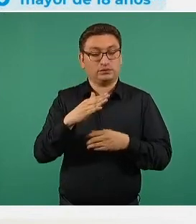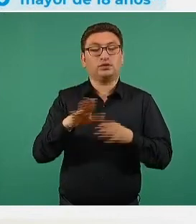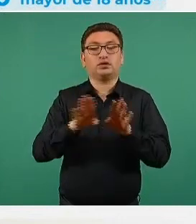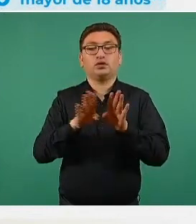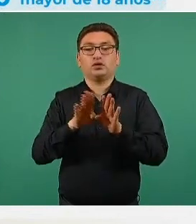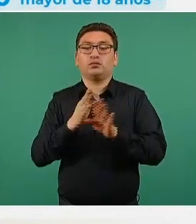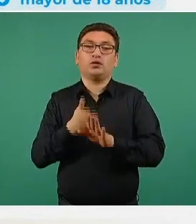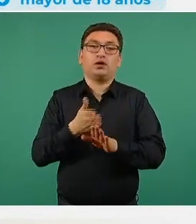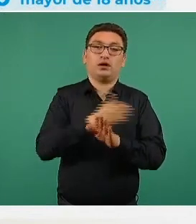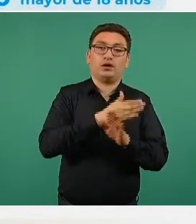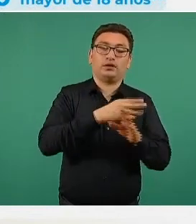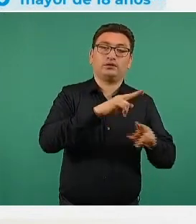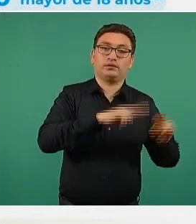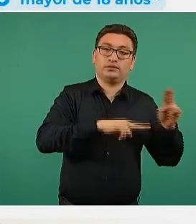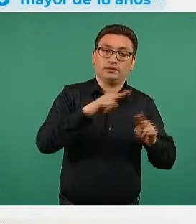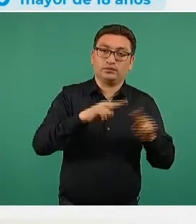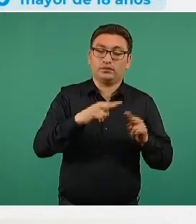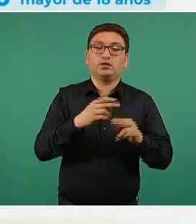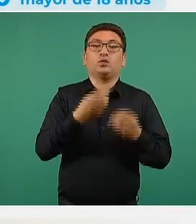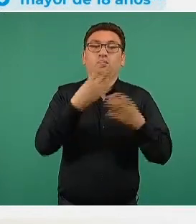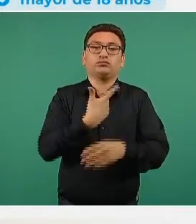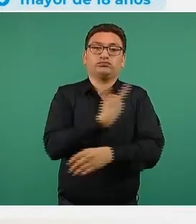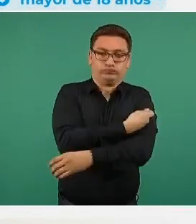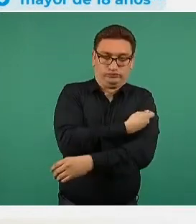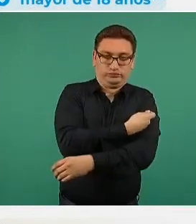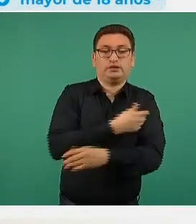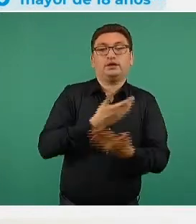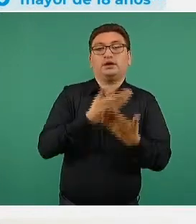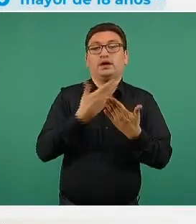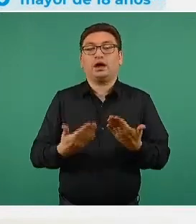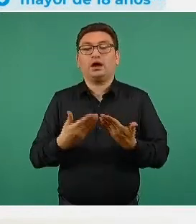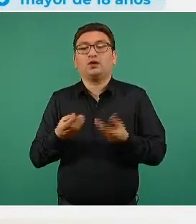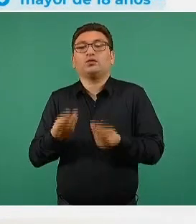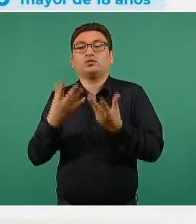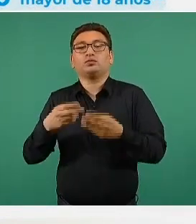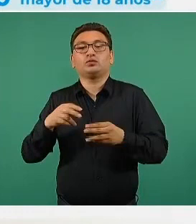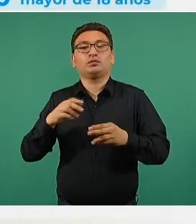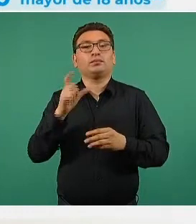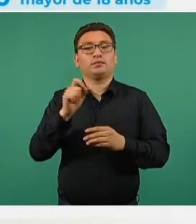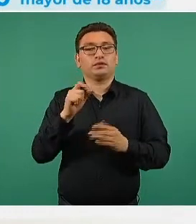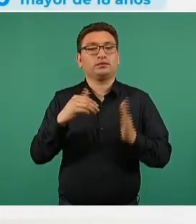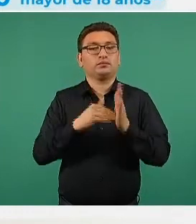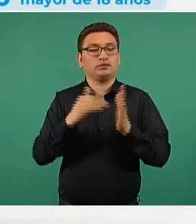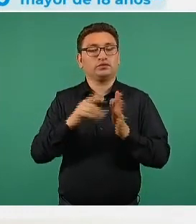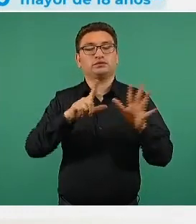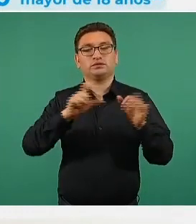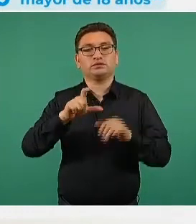número anterior eran números de dosis, y aquí lo que tenemos, este número